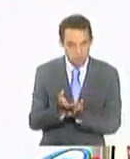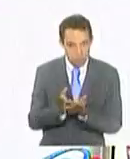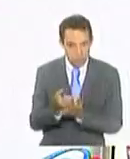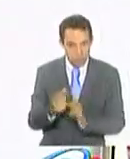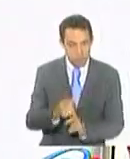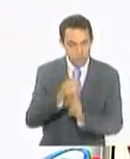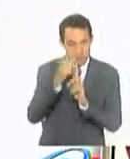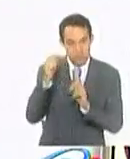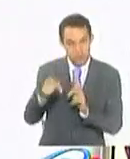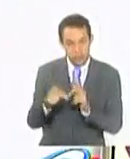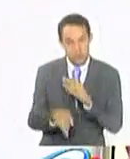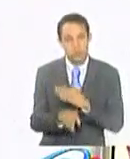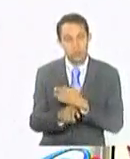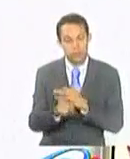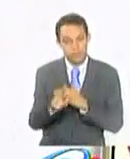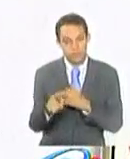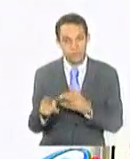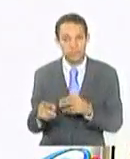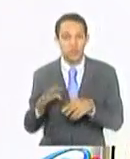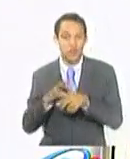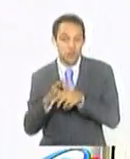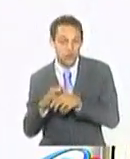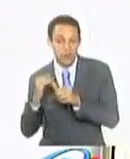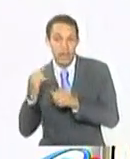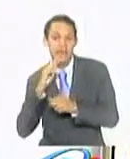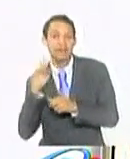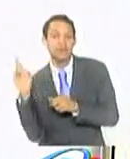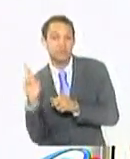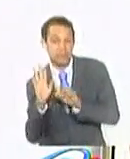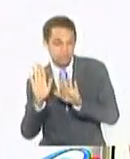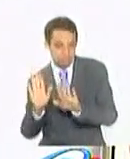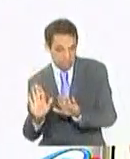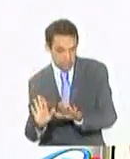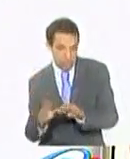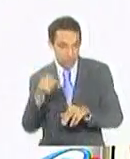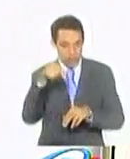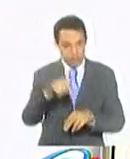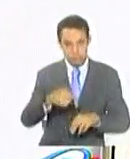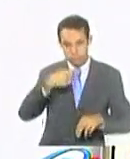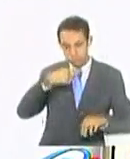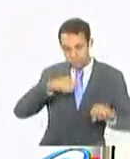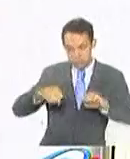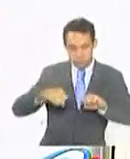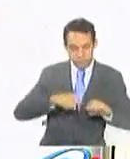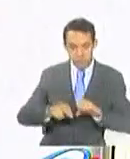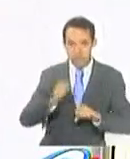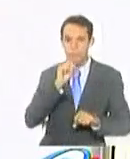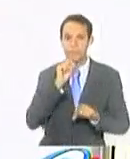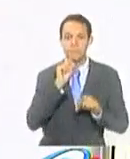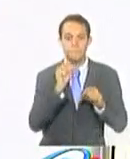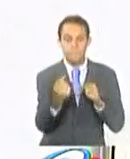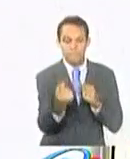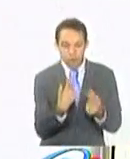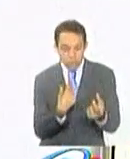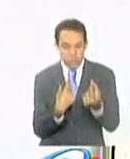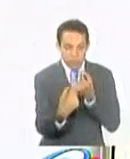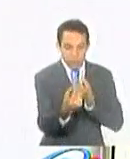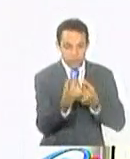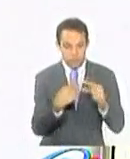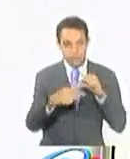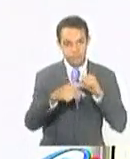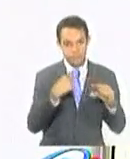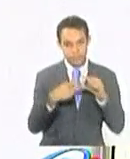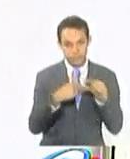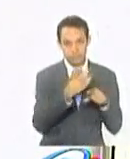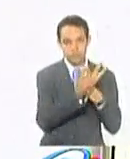regresamos con ustedes ya escuchamos Al Dr jé Enrique rojas en Pereira aquí estamos listos también con las preguntas que hay por la cuenta